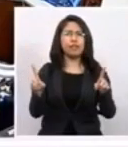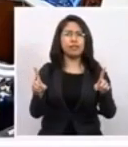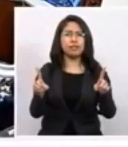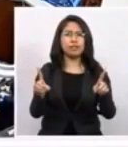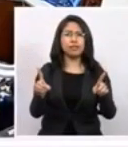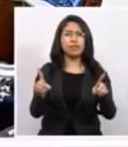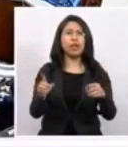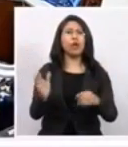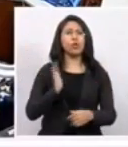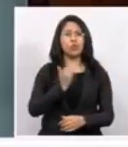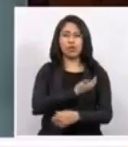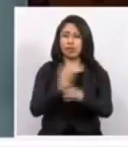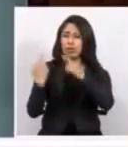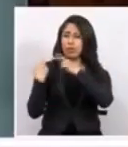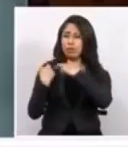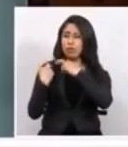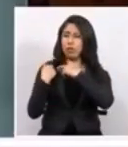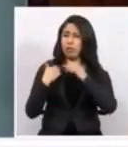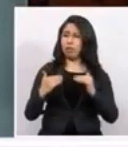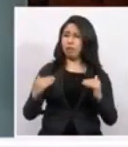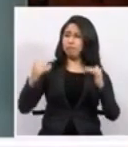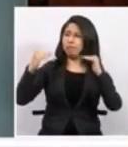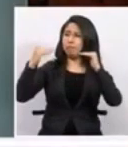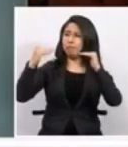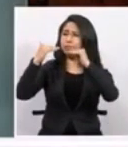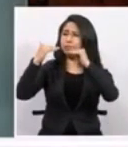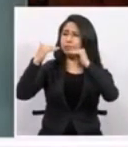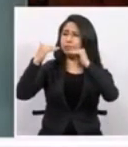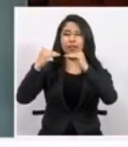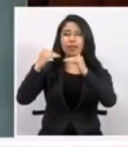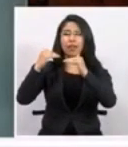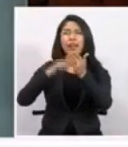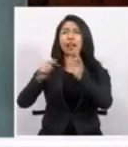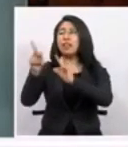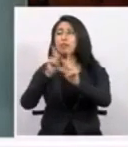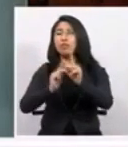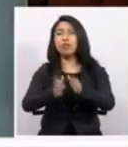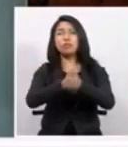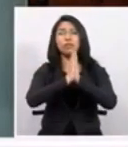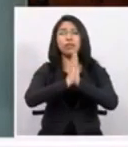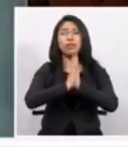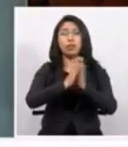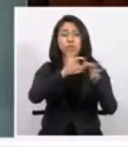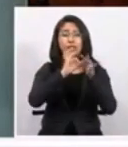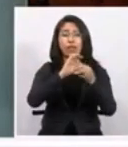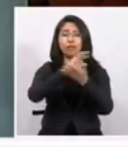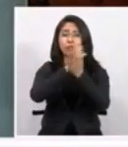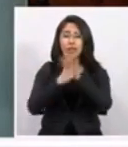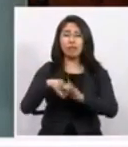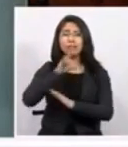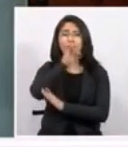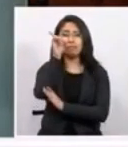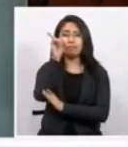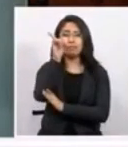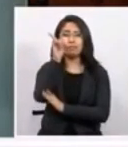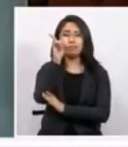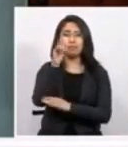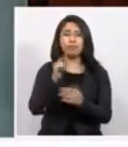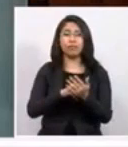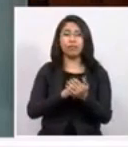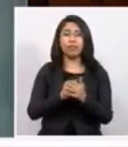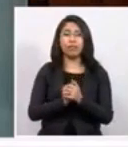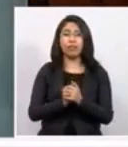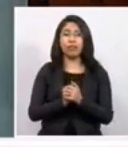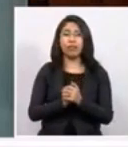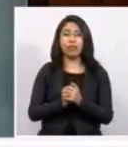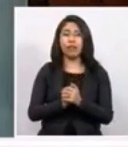estar a la altura del pueblo, que nos demanda unidad, paz y certidumbre. Unidad y